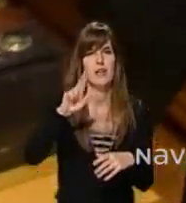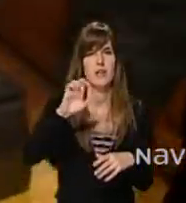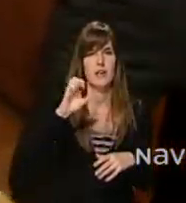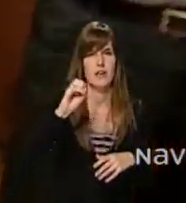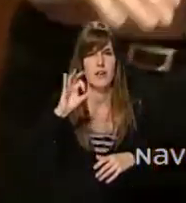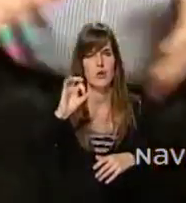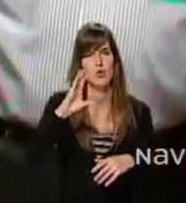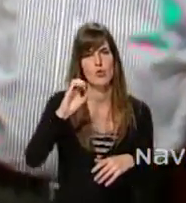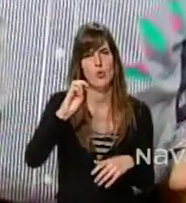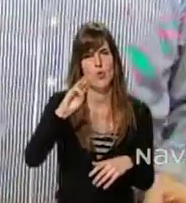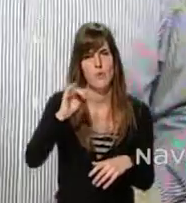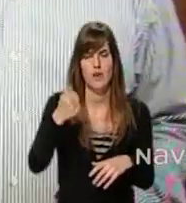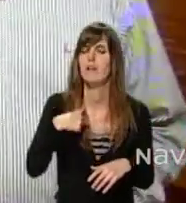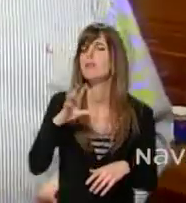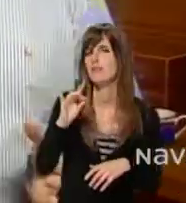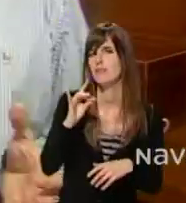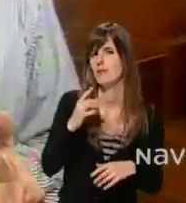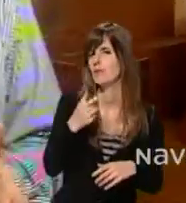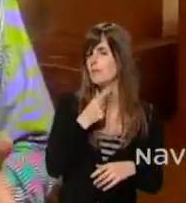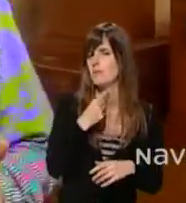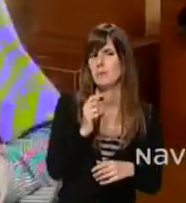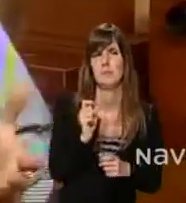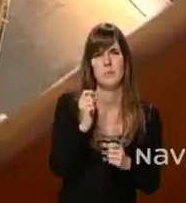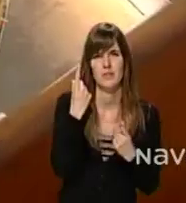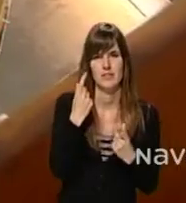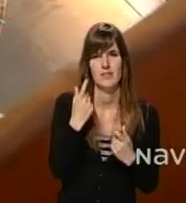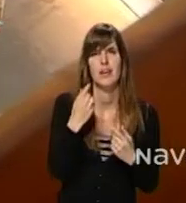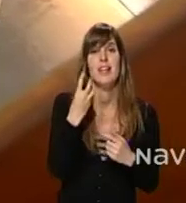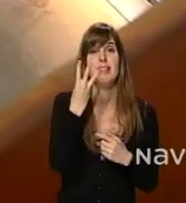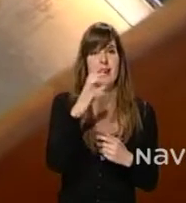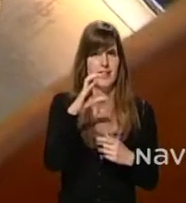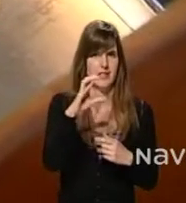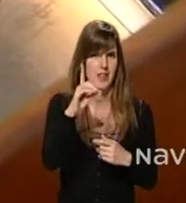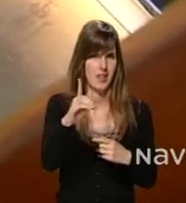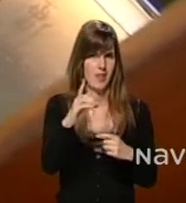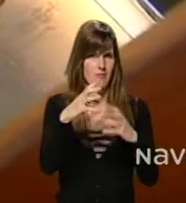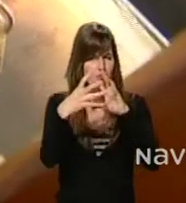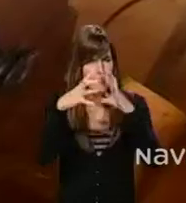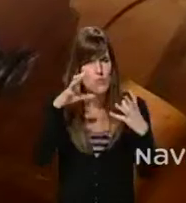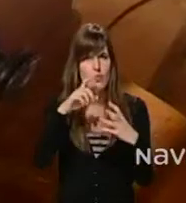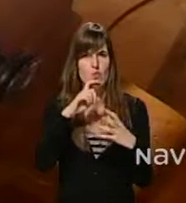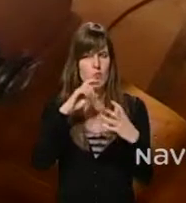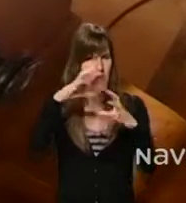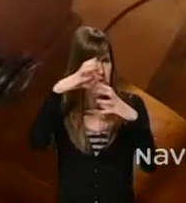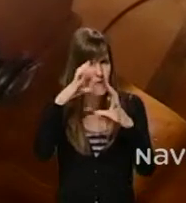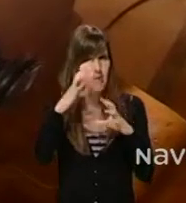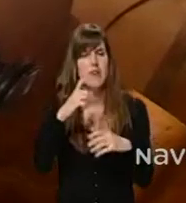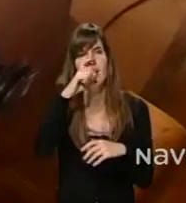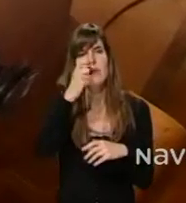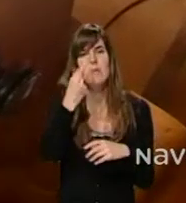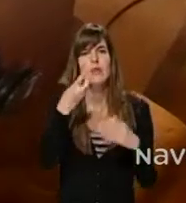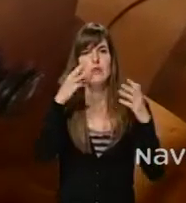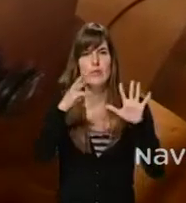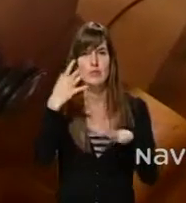más fascinante del mundo de la fotografía, que es las tres dimensiones. Sobre todo a partir de 1850, en concreto con la exposición del